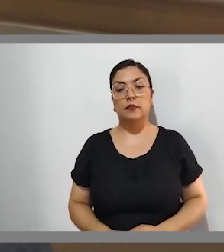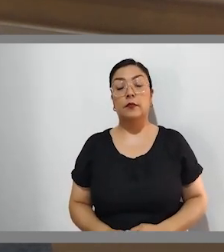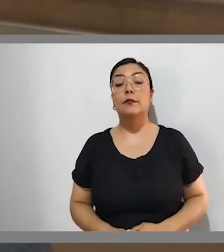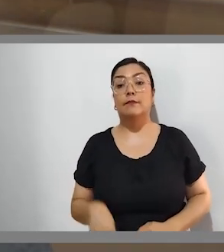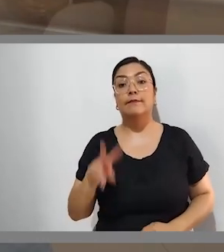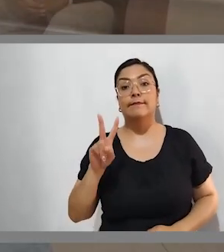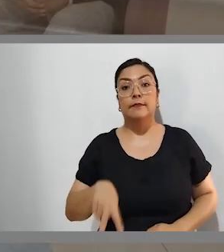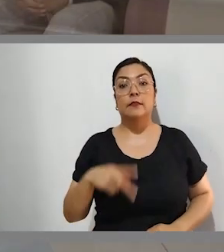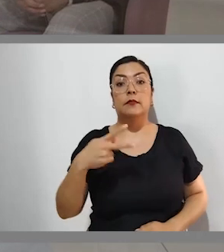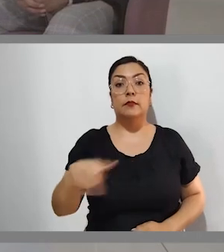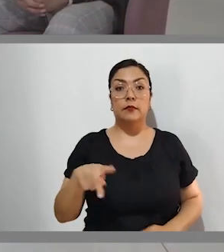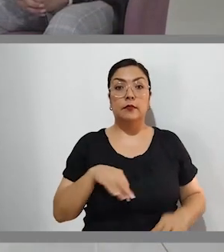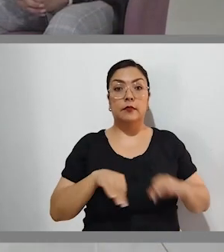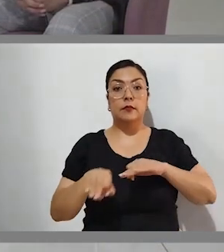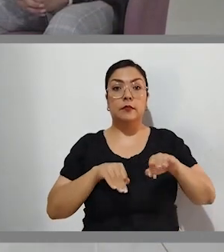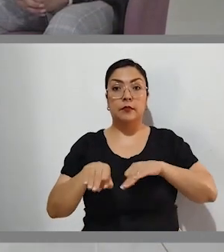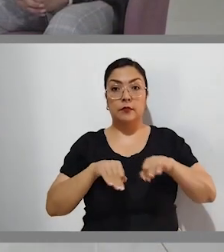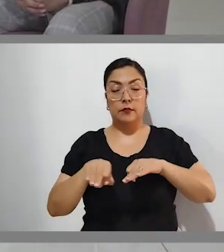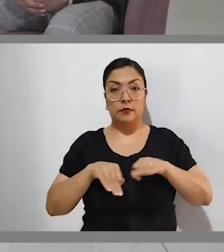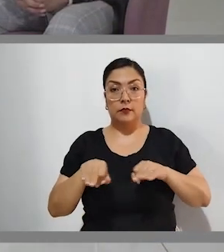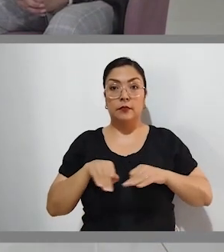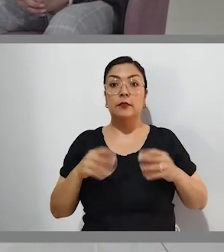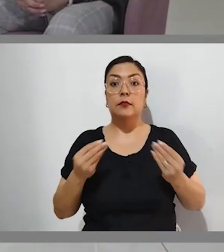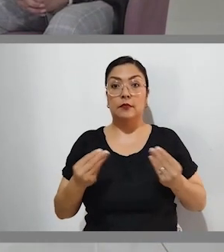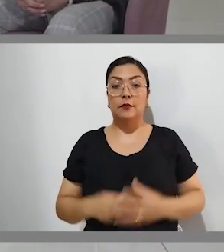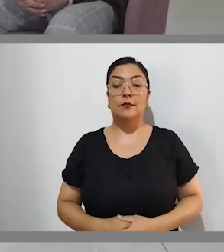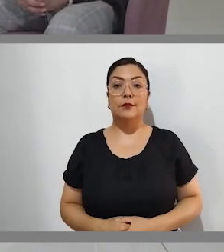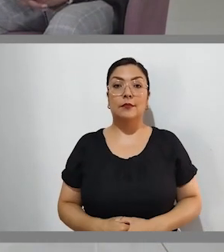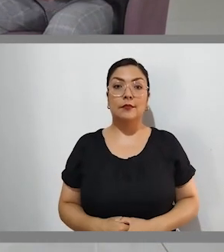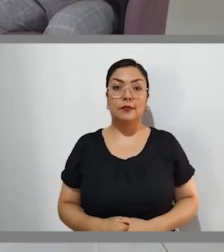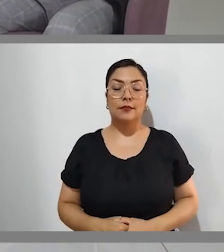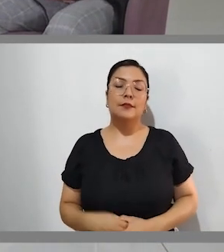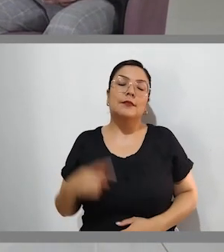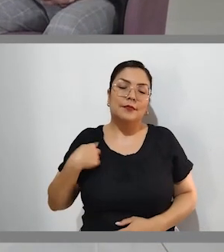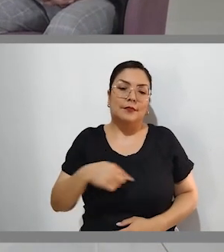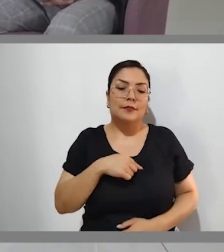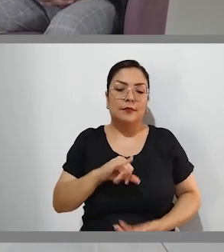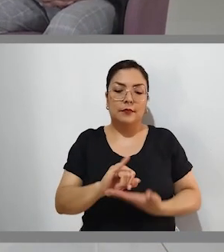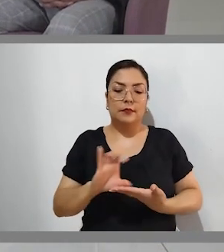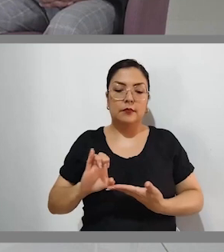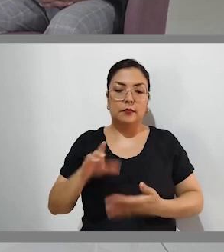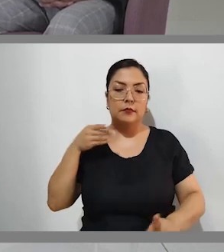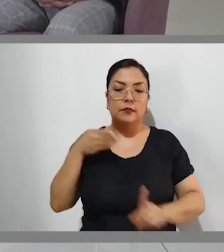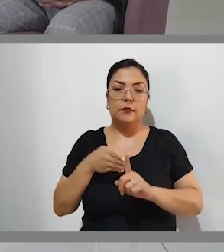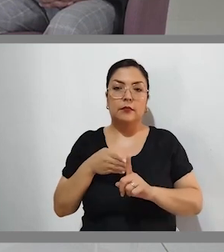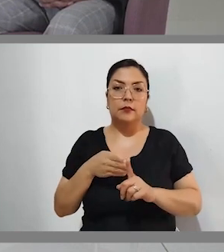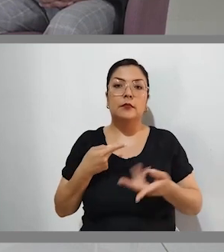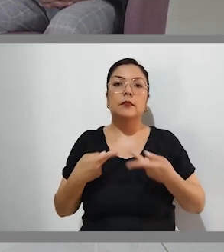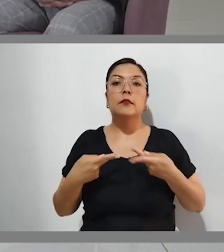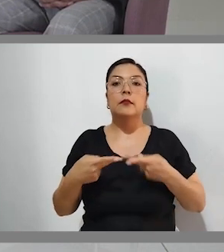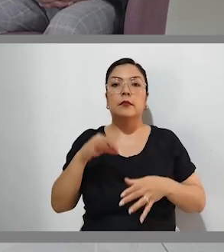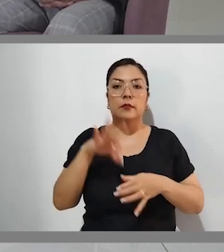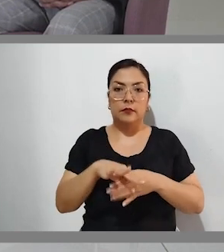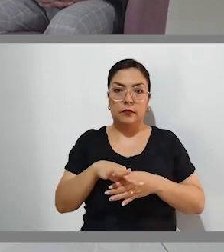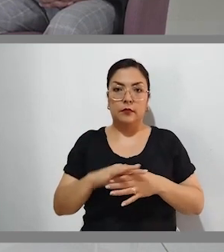trabajo que se realiza en el área. Hay que recordar que nuestro propósito fundamental es hacer elecciones. Entonces, el